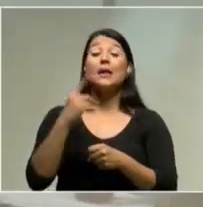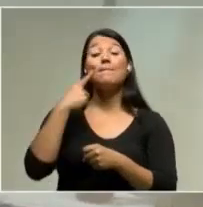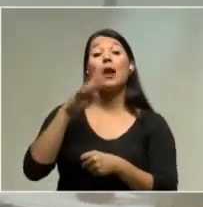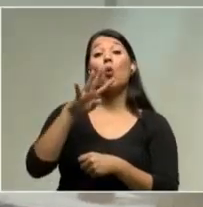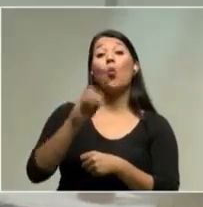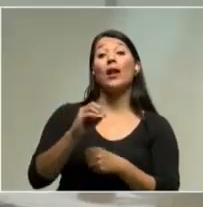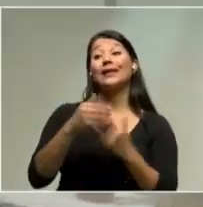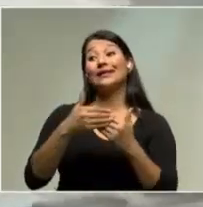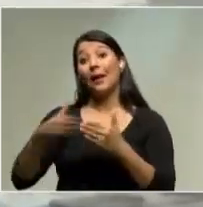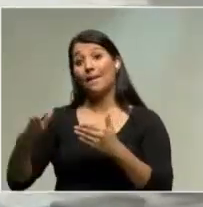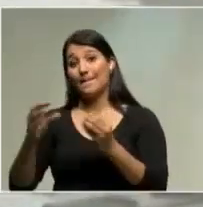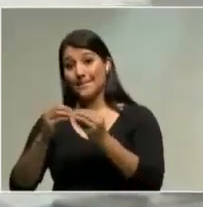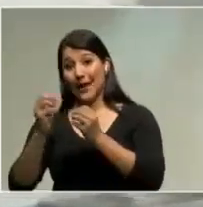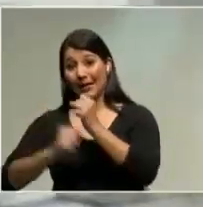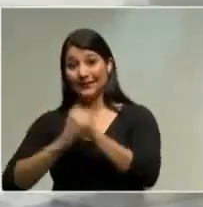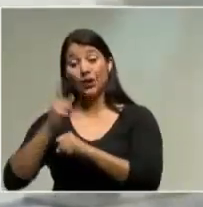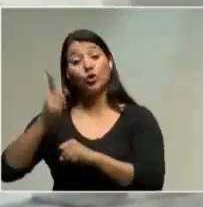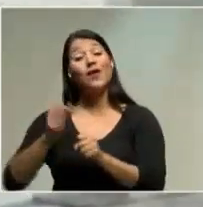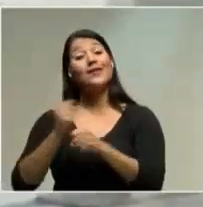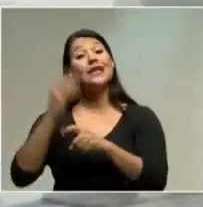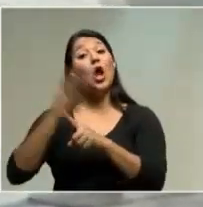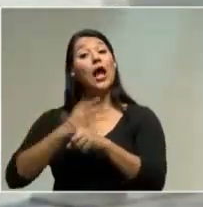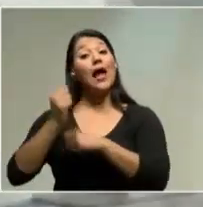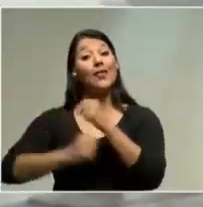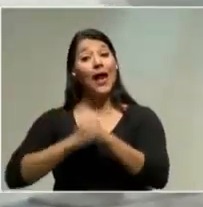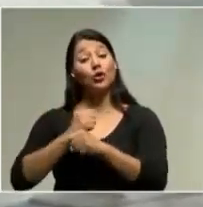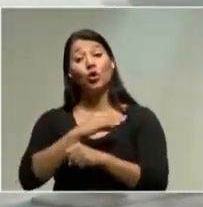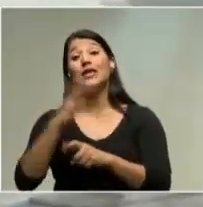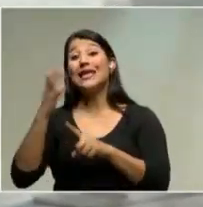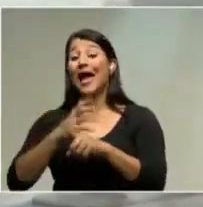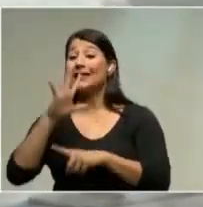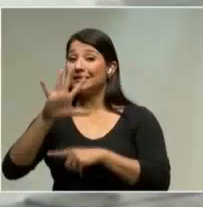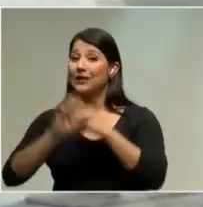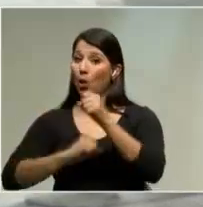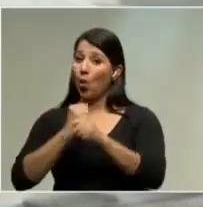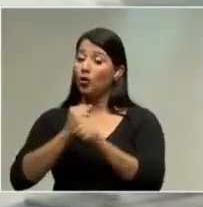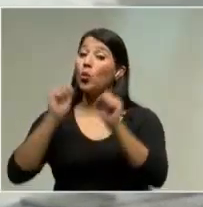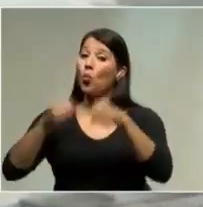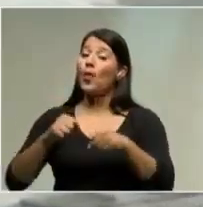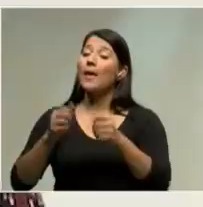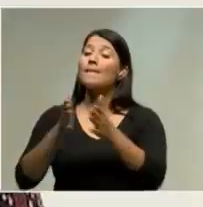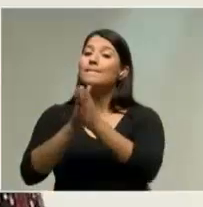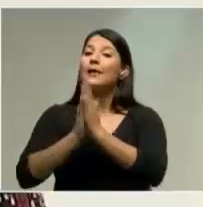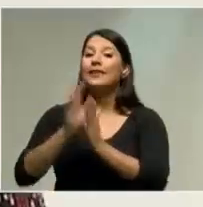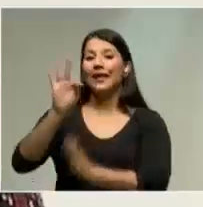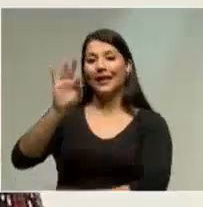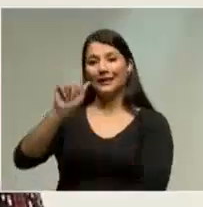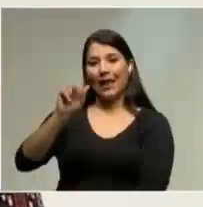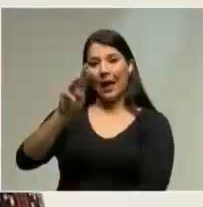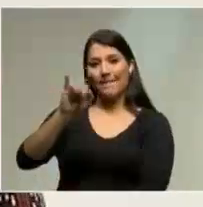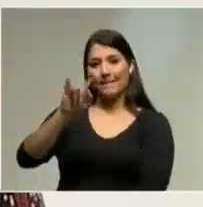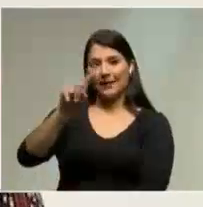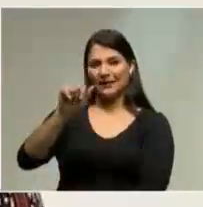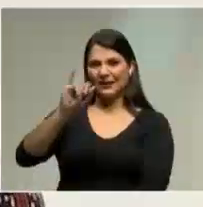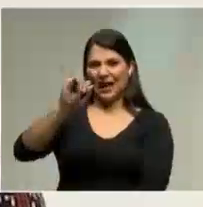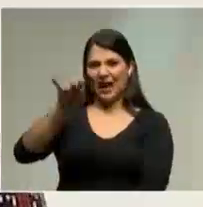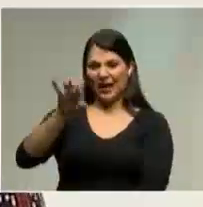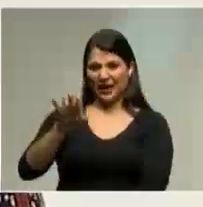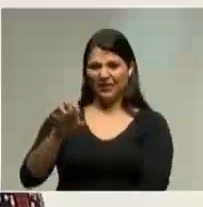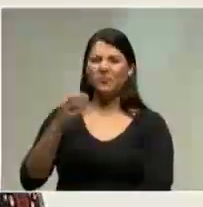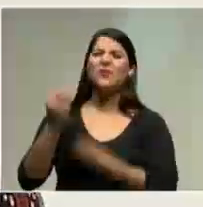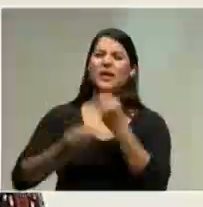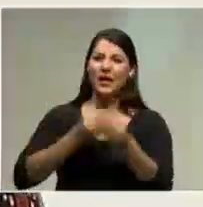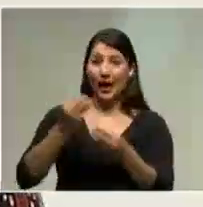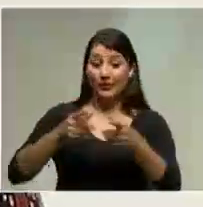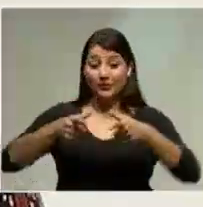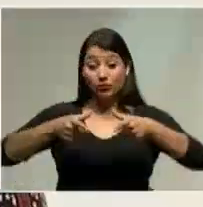40 y más deben hacerlo cada año y cada quinquenio pueden solicitar el tamizaje. La prueba lo que se hace es en el mismo